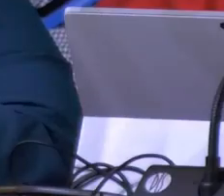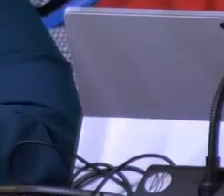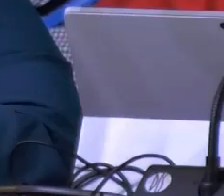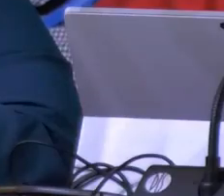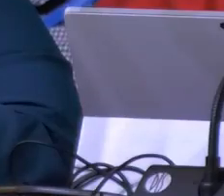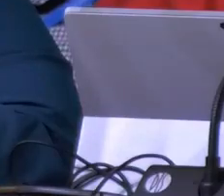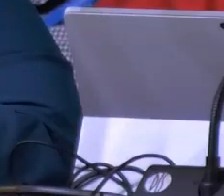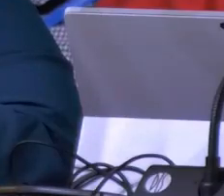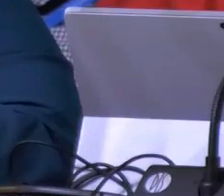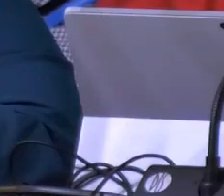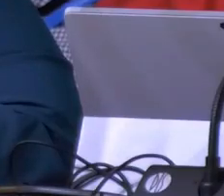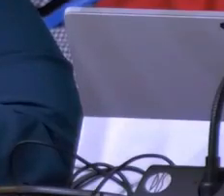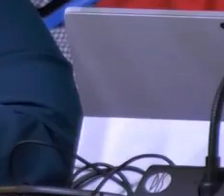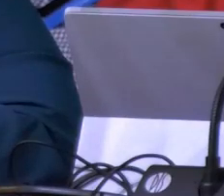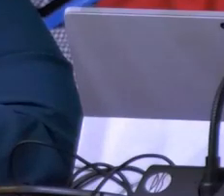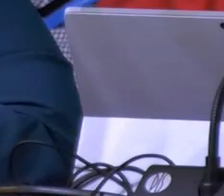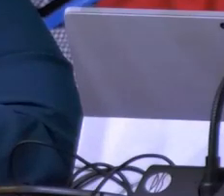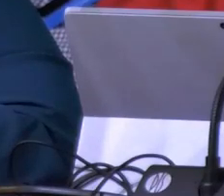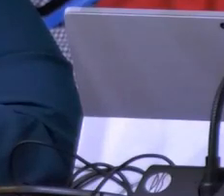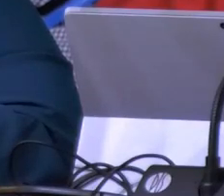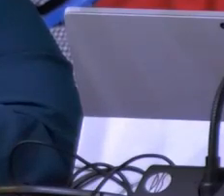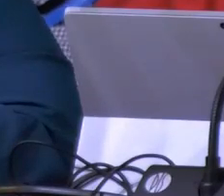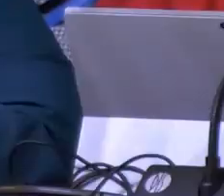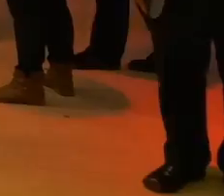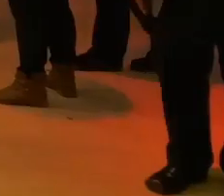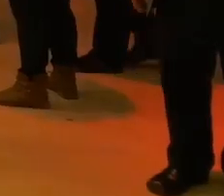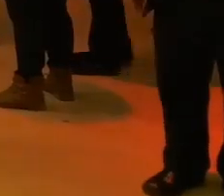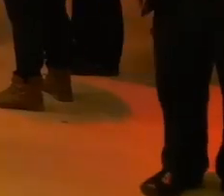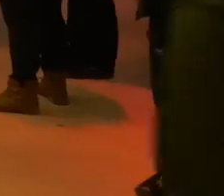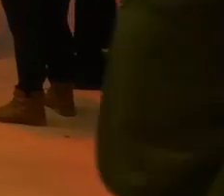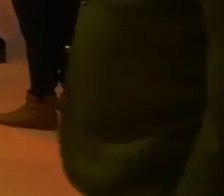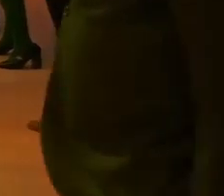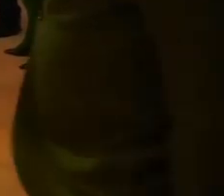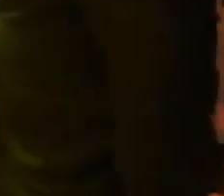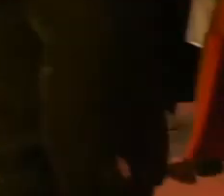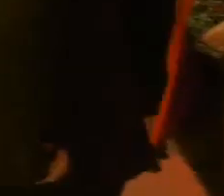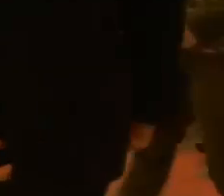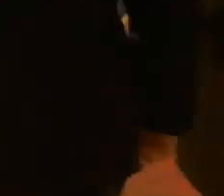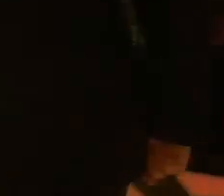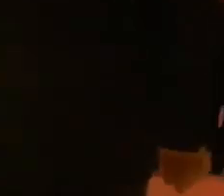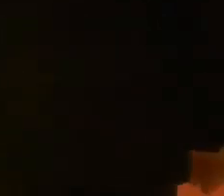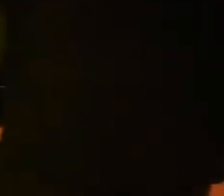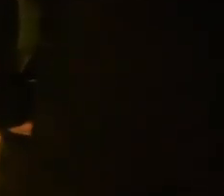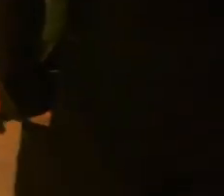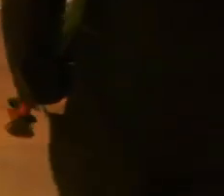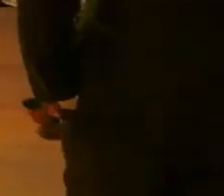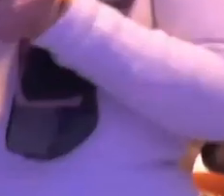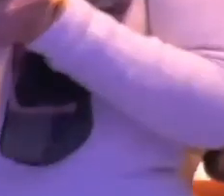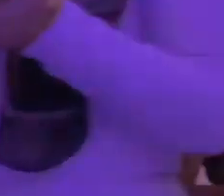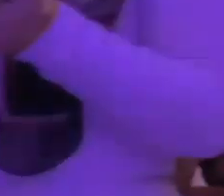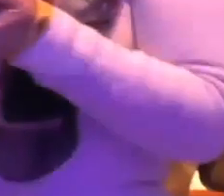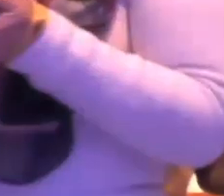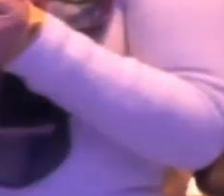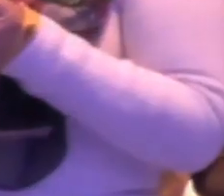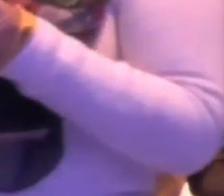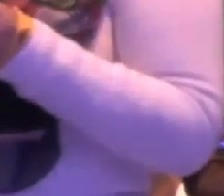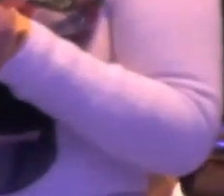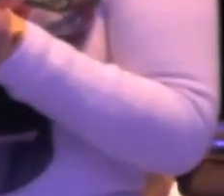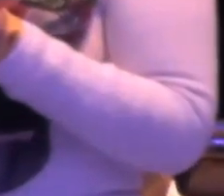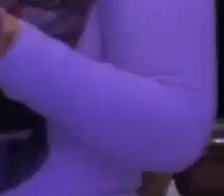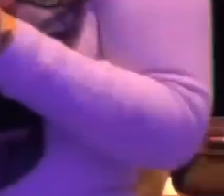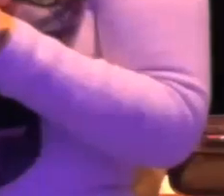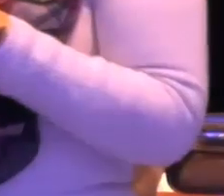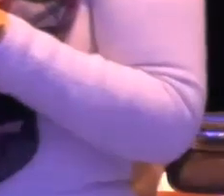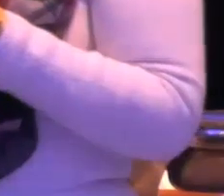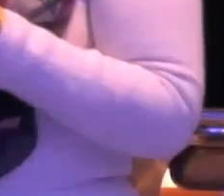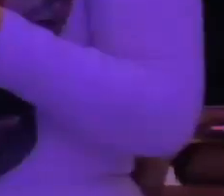es colectivo, es comunitario, un esfuerzo en donde de repente es visible en la mirada y en la presencia del ministro, pero que en